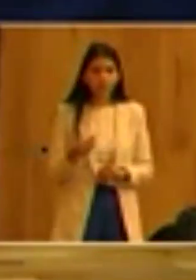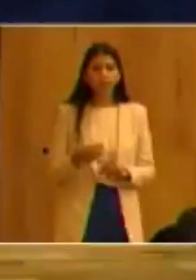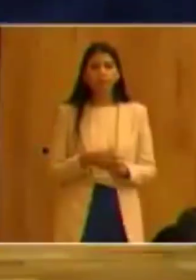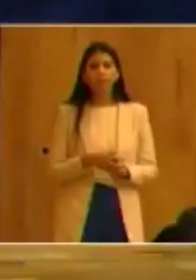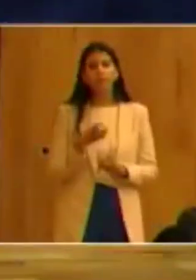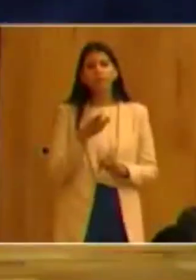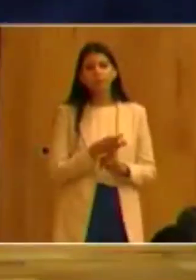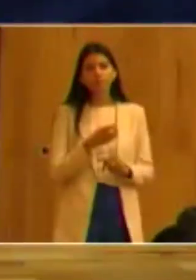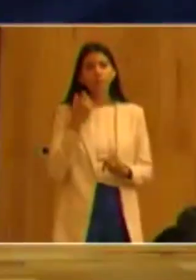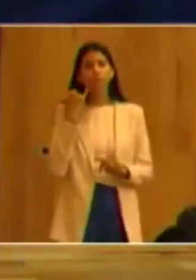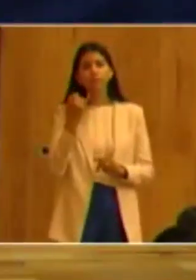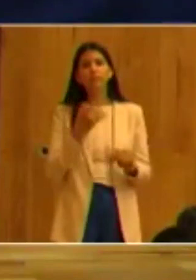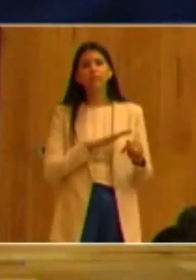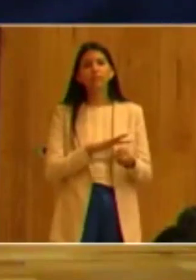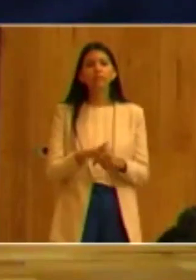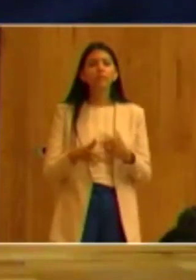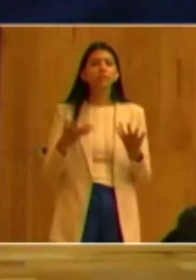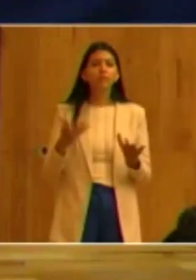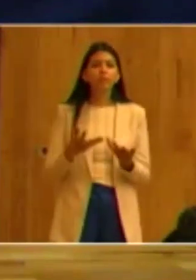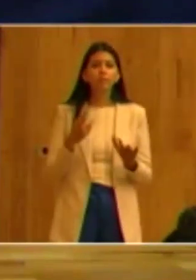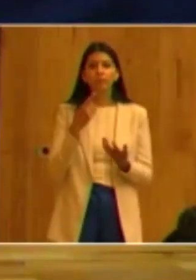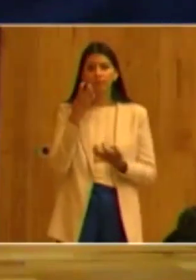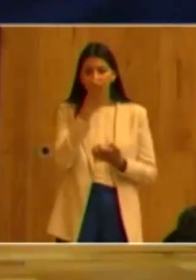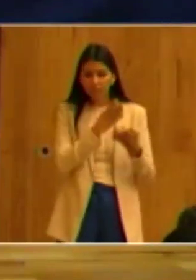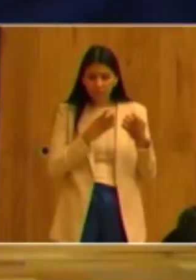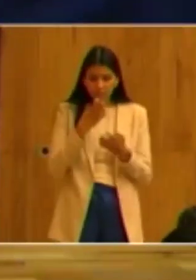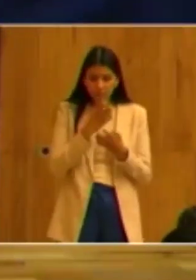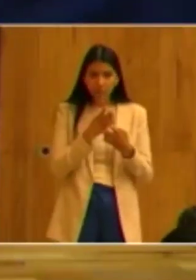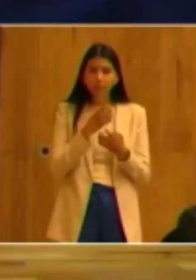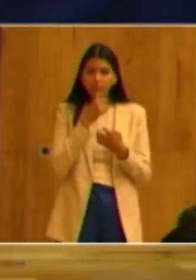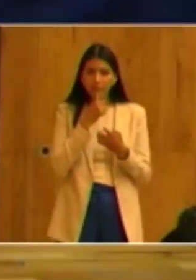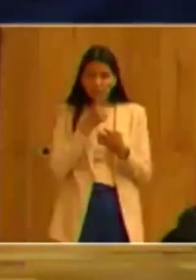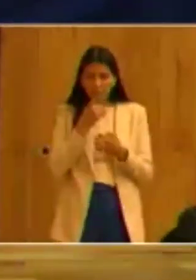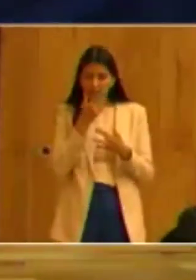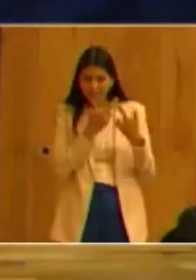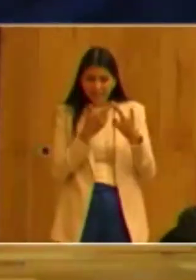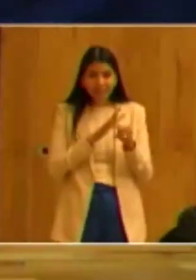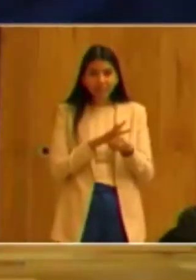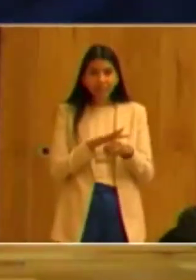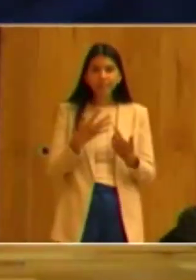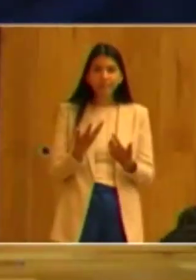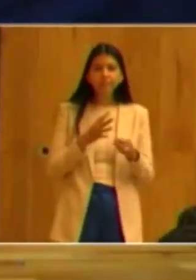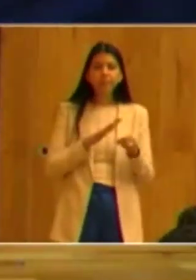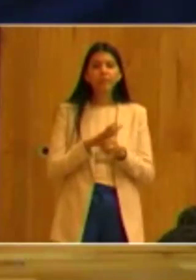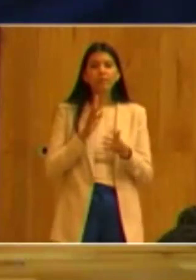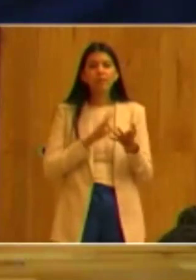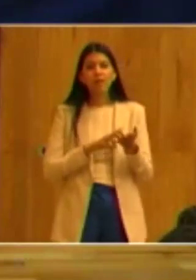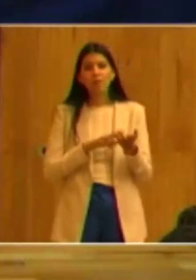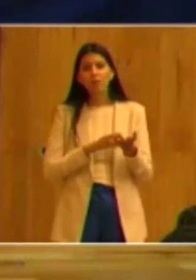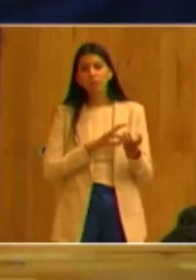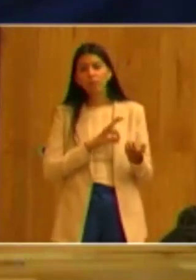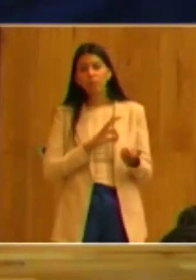este supuesto, qué efectos tiene que le hagan un examen ginecológico? O sea, ¿qué valor podría